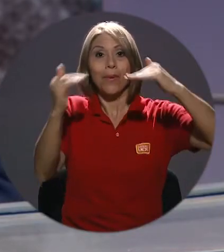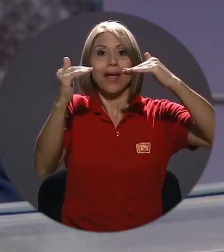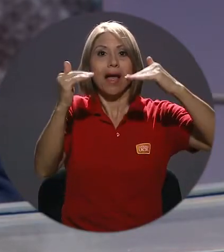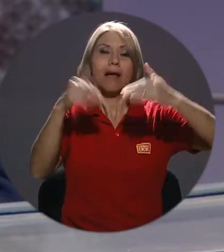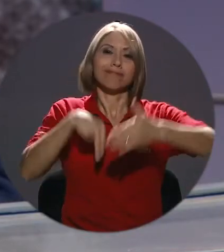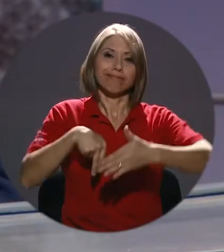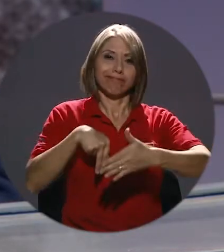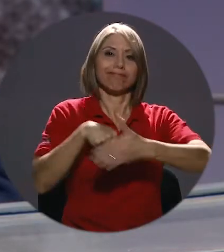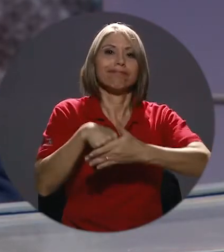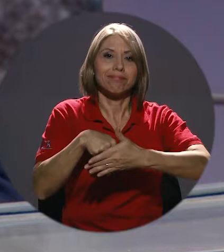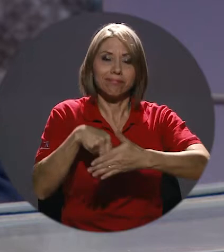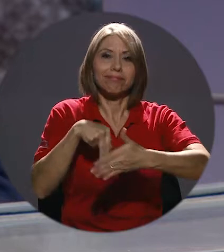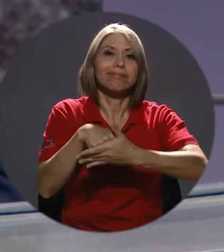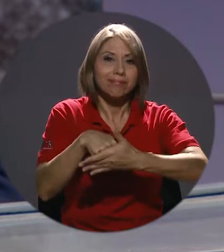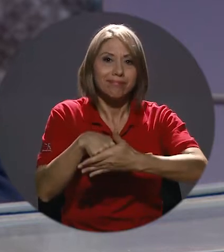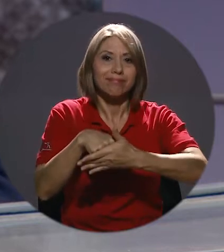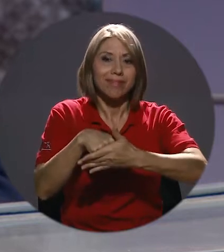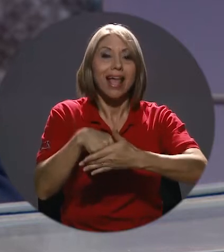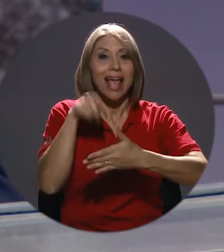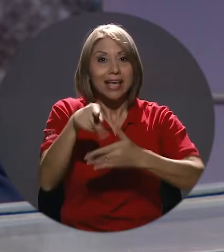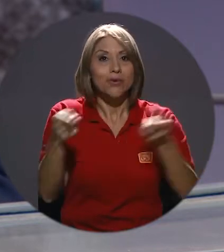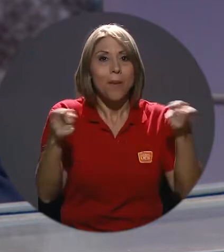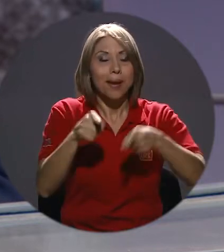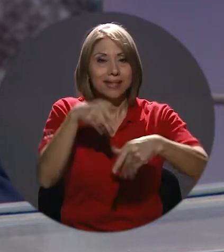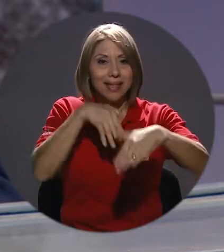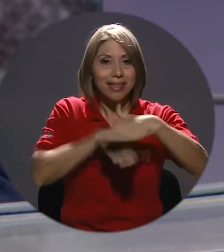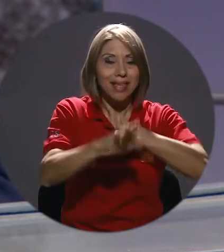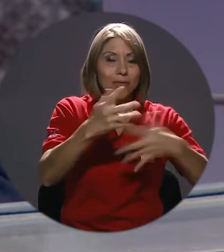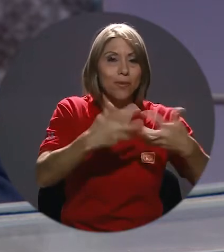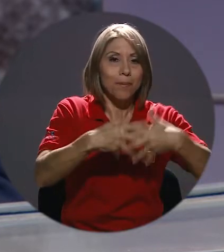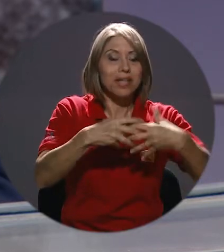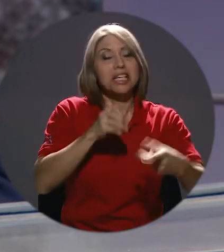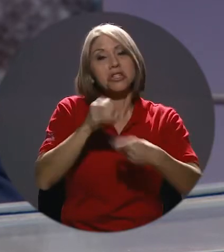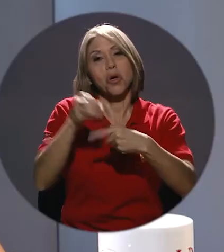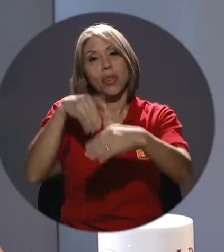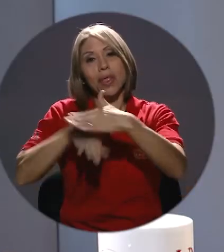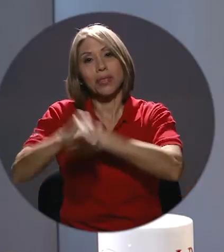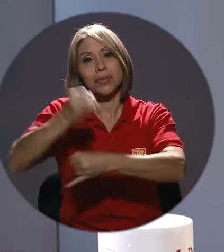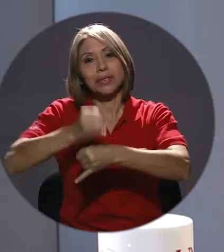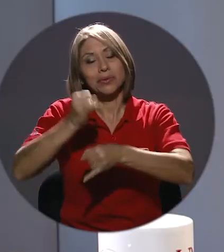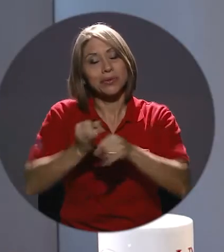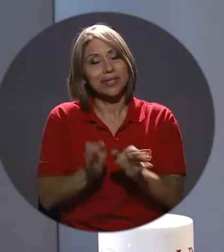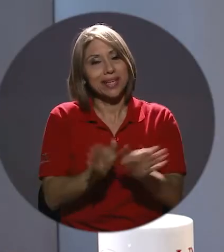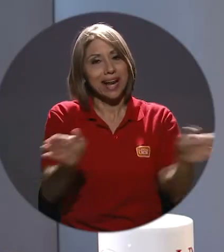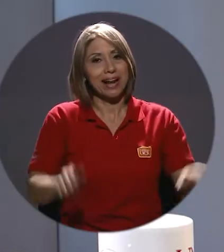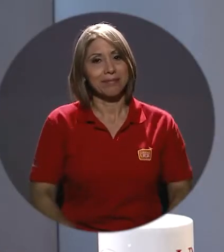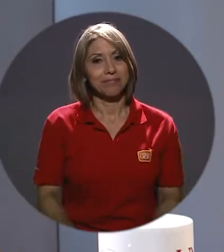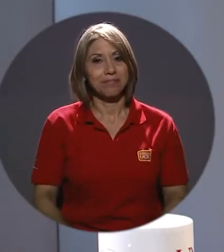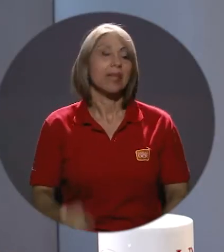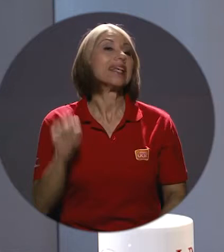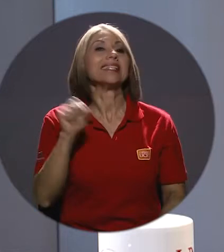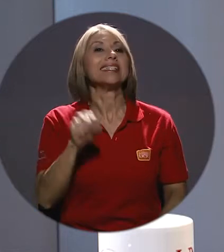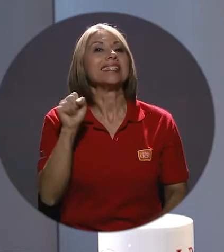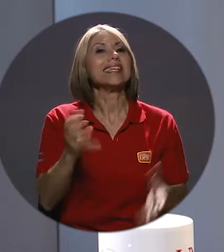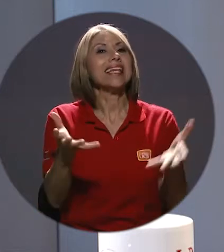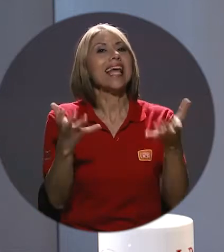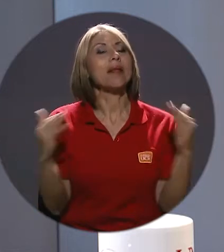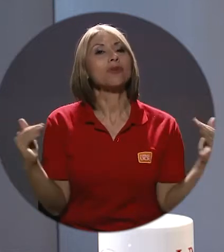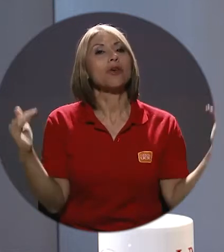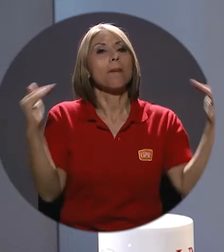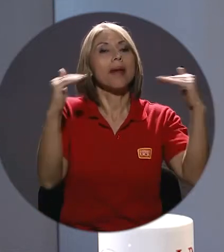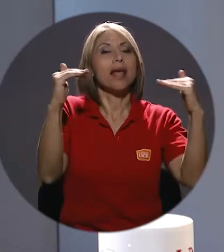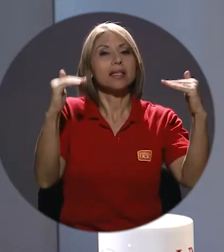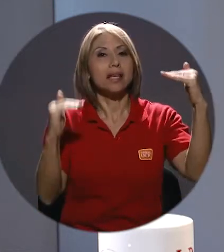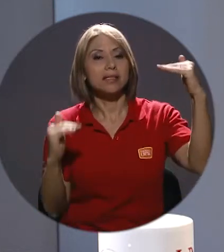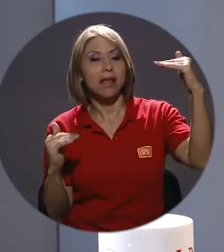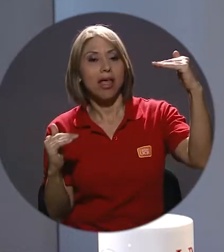las empresas principalmente o de las instituciones en general. Sí, en busca precisamente de reducir esas brechas en lo que